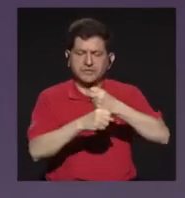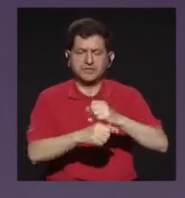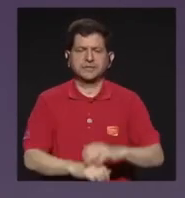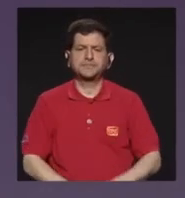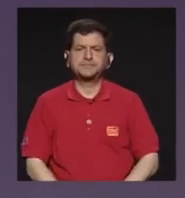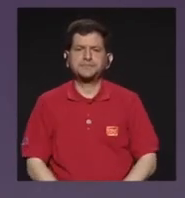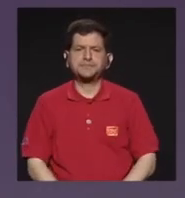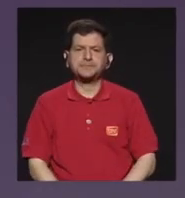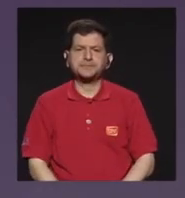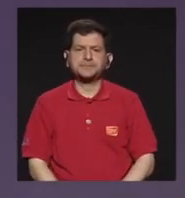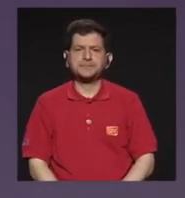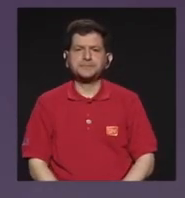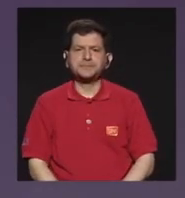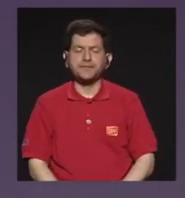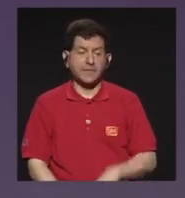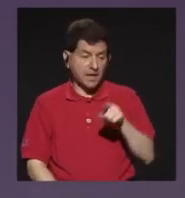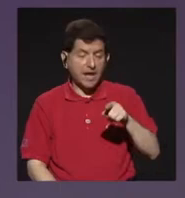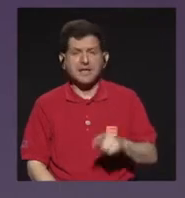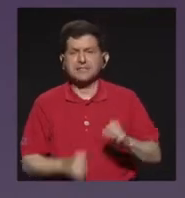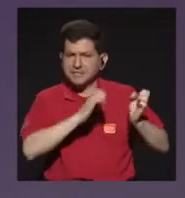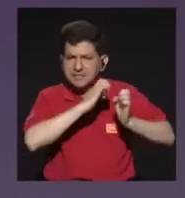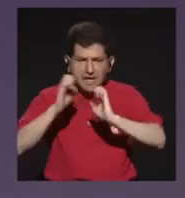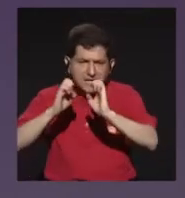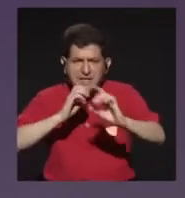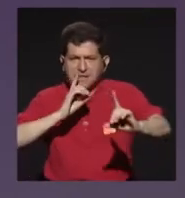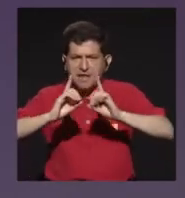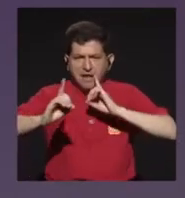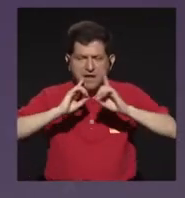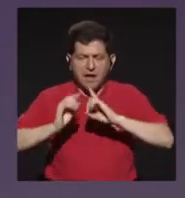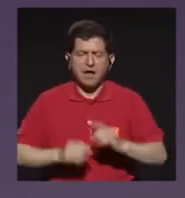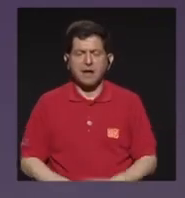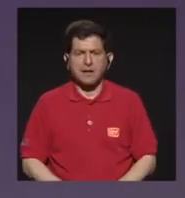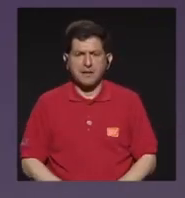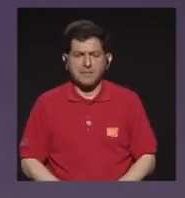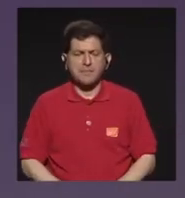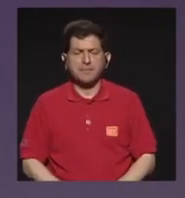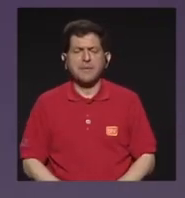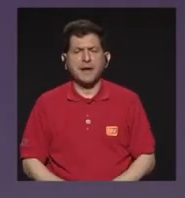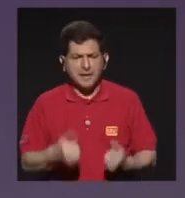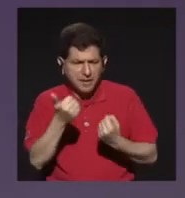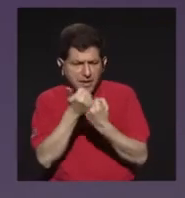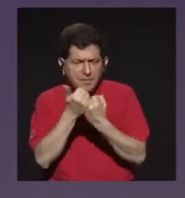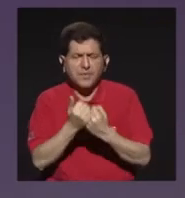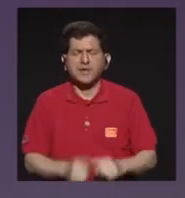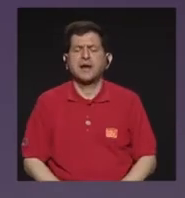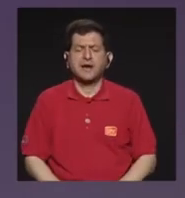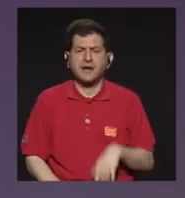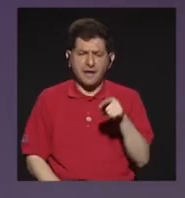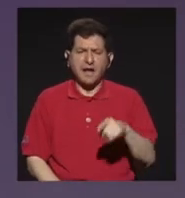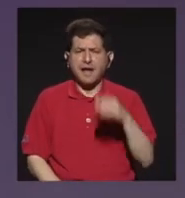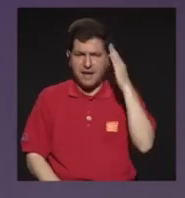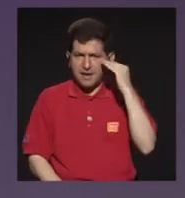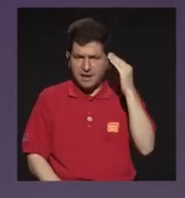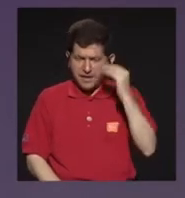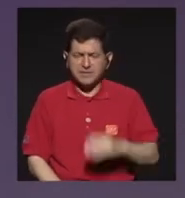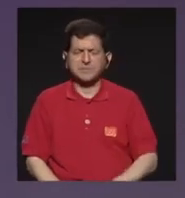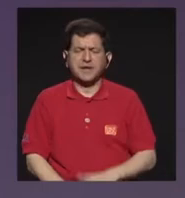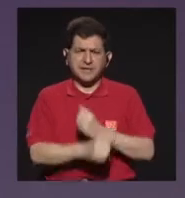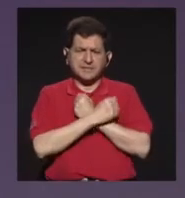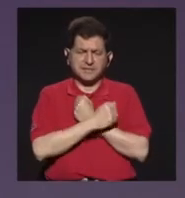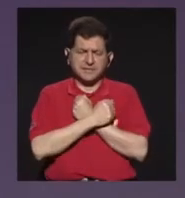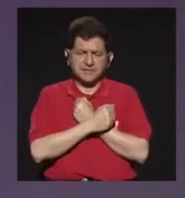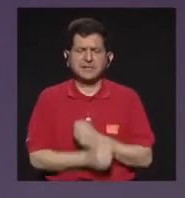y se trata de una estrategia dialógica para favorecer la vivencia afectiva sexual de personas con